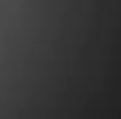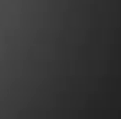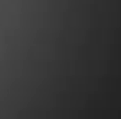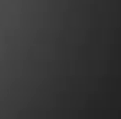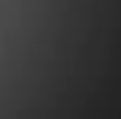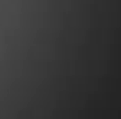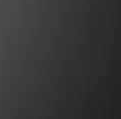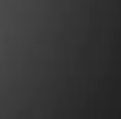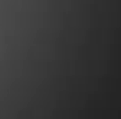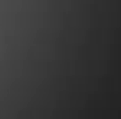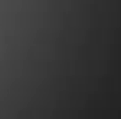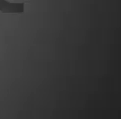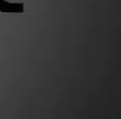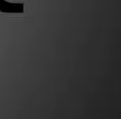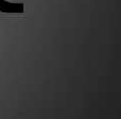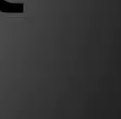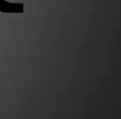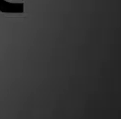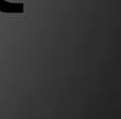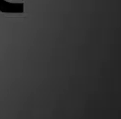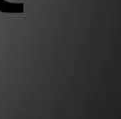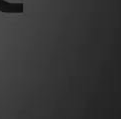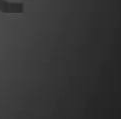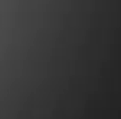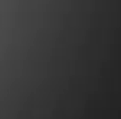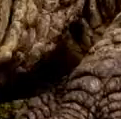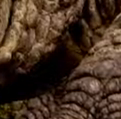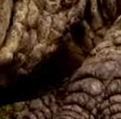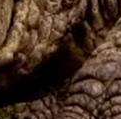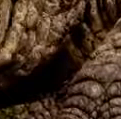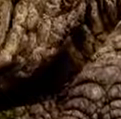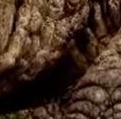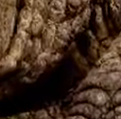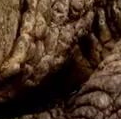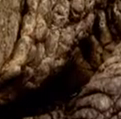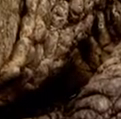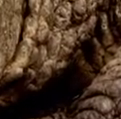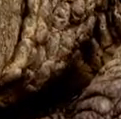La Universidad Nacional y el CINART S.A. presentan